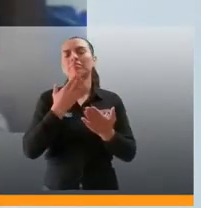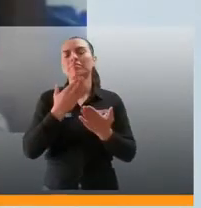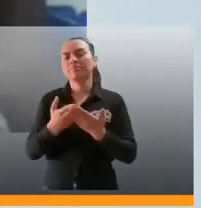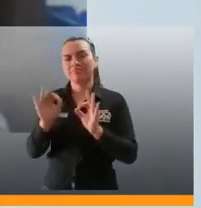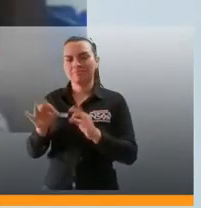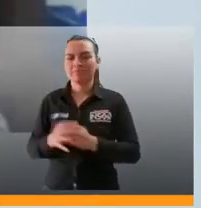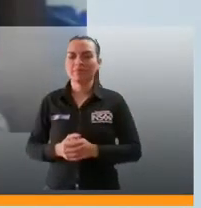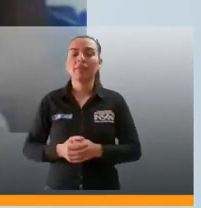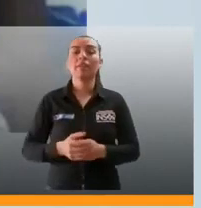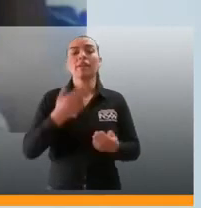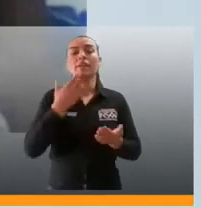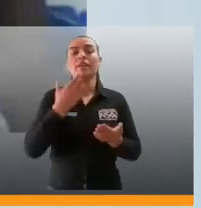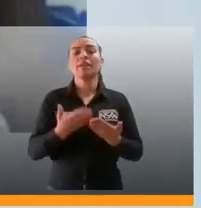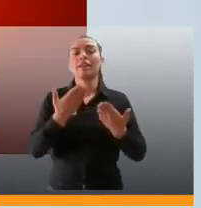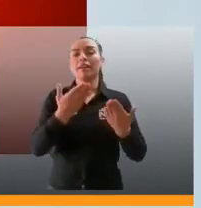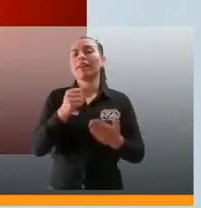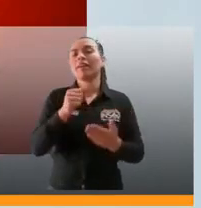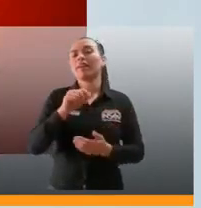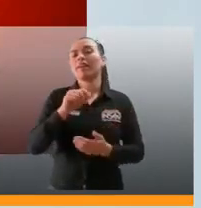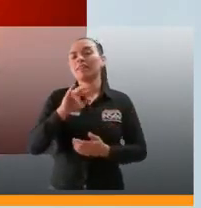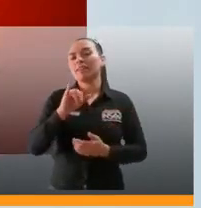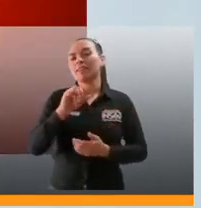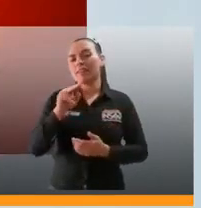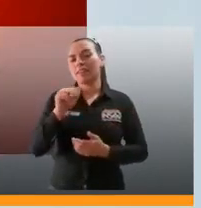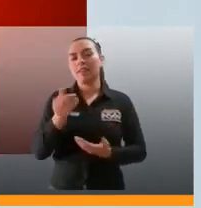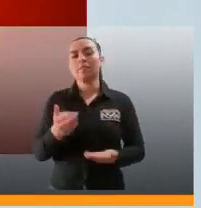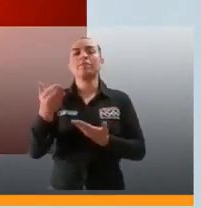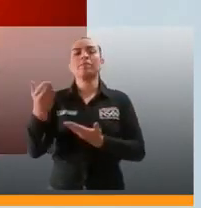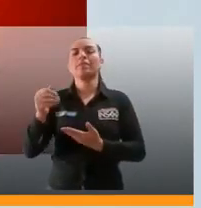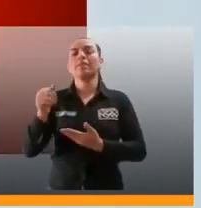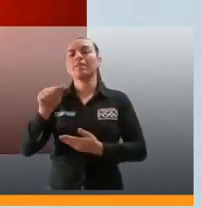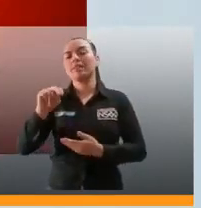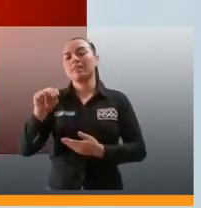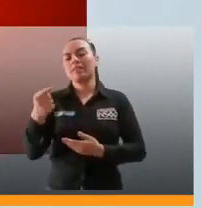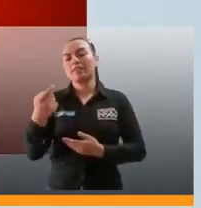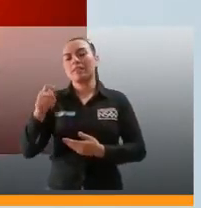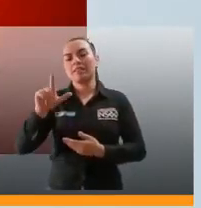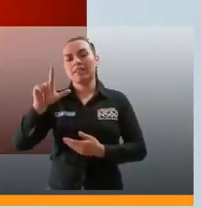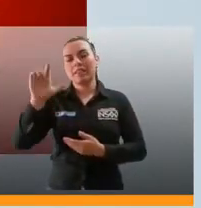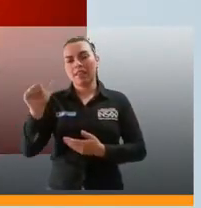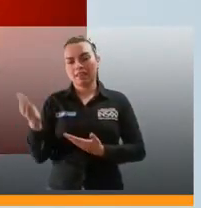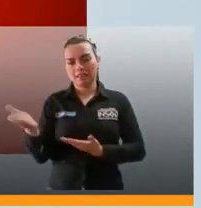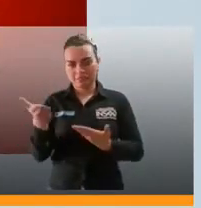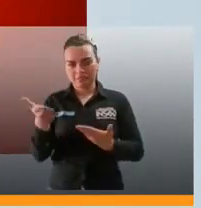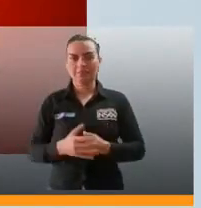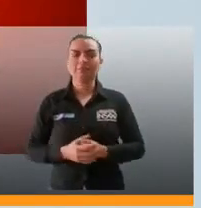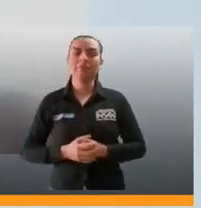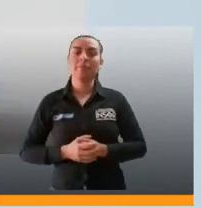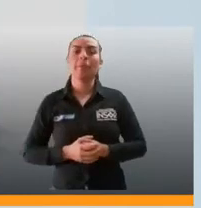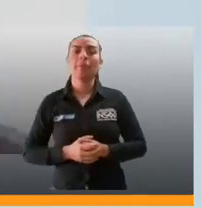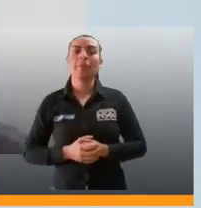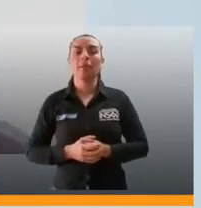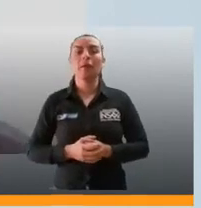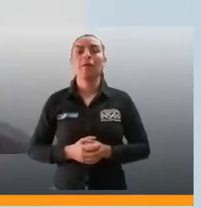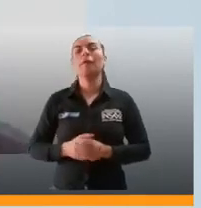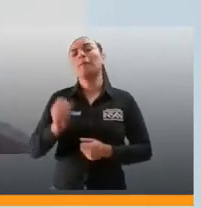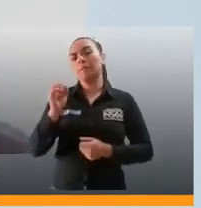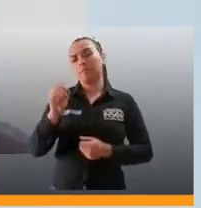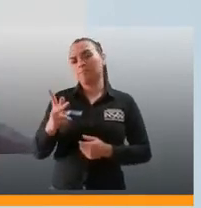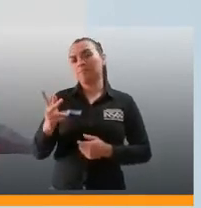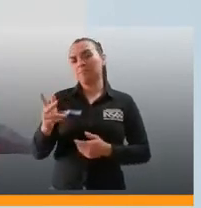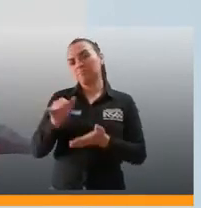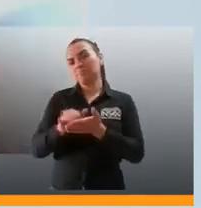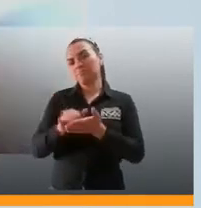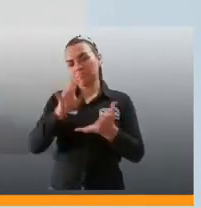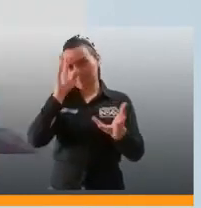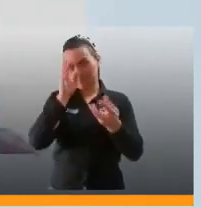Gracias, Adriana Quimbayo. Ahora le damos la palabra a Ángela. Adelante, Ángela. Bueno, de acuerdo con Adriana,